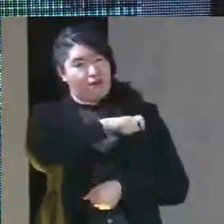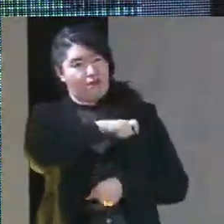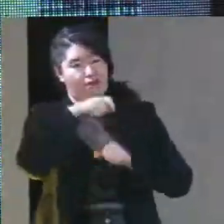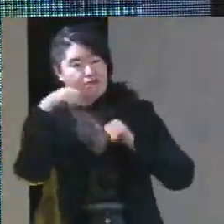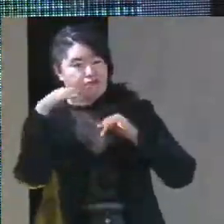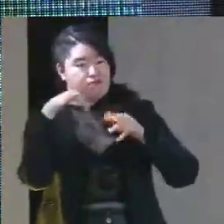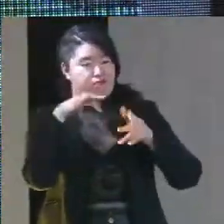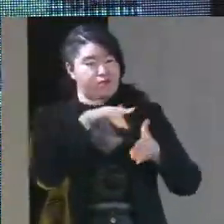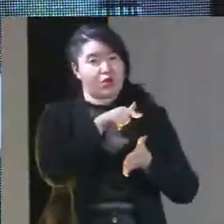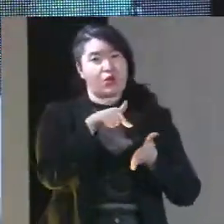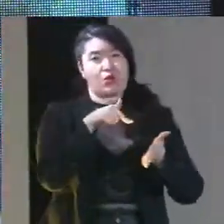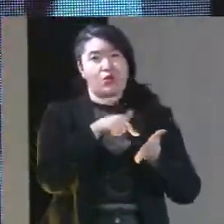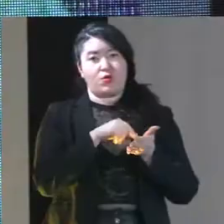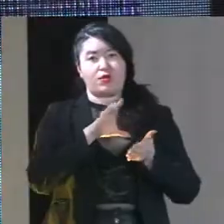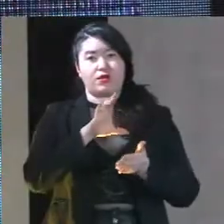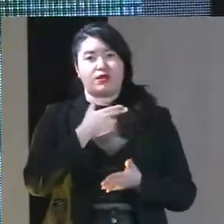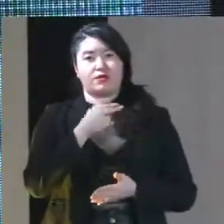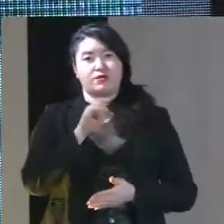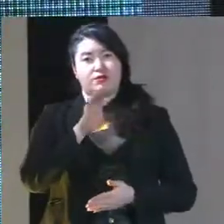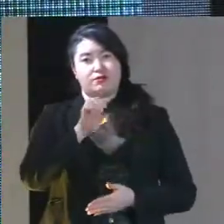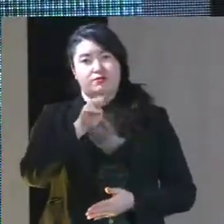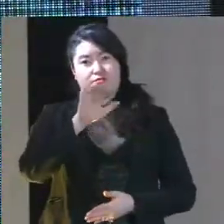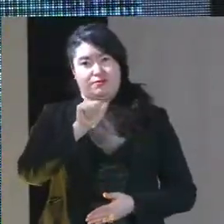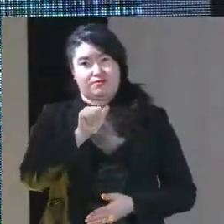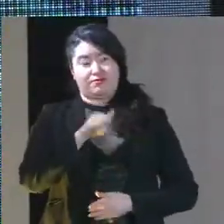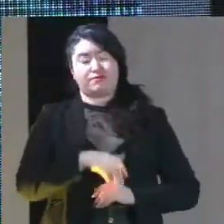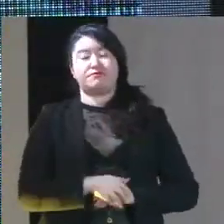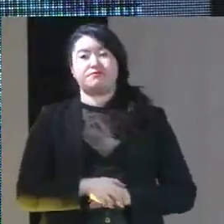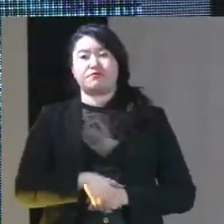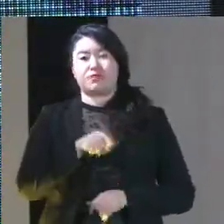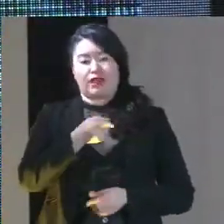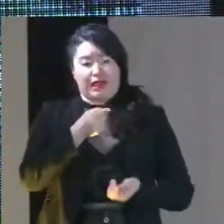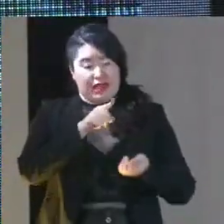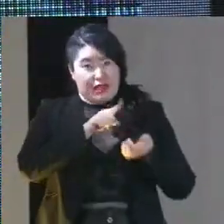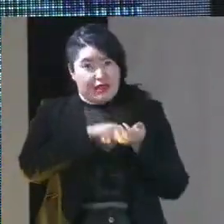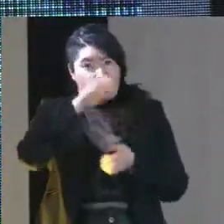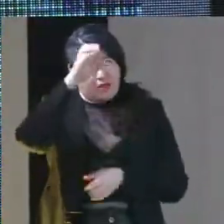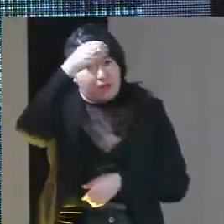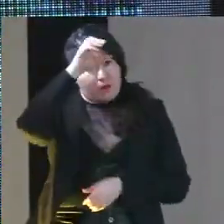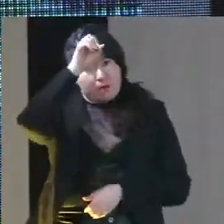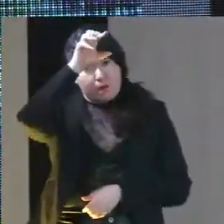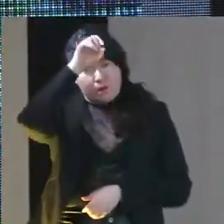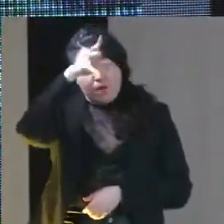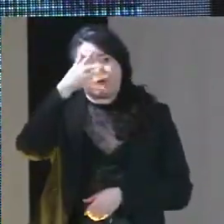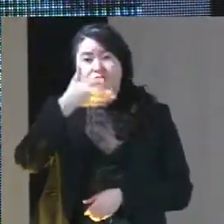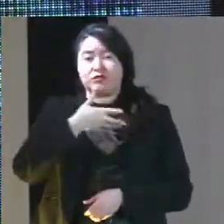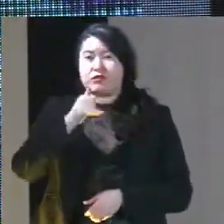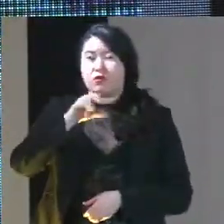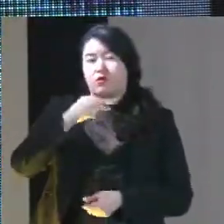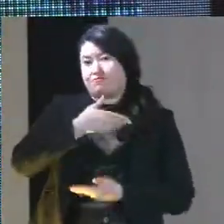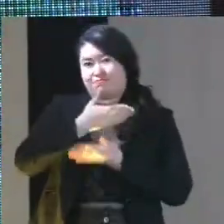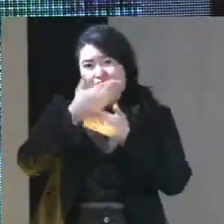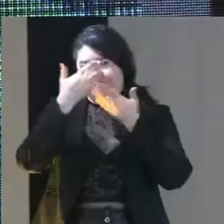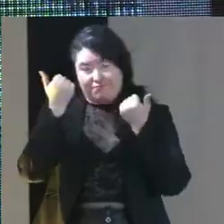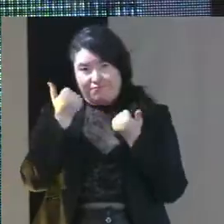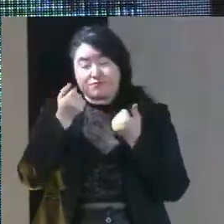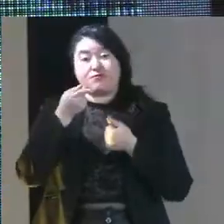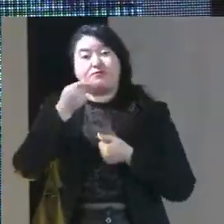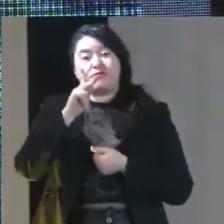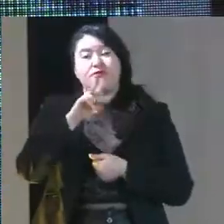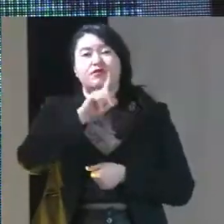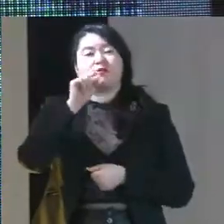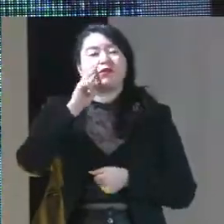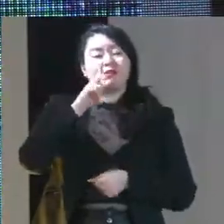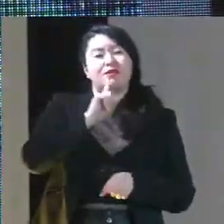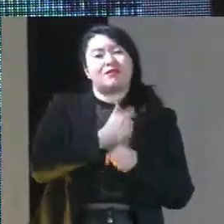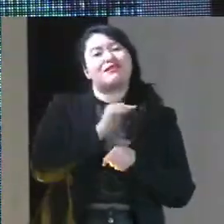tierras chichimecas. Todavía no era claro que hubiera minas, que hubiera oro y plata, después se vio que sí, pero ya de todas maneras se